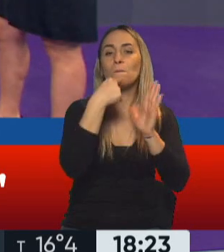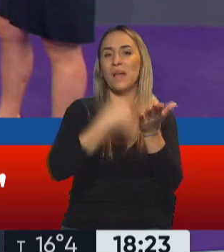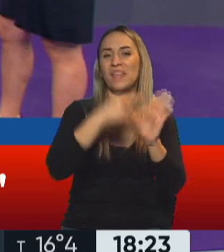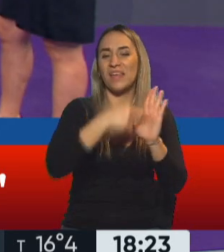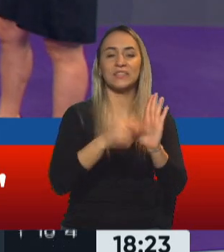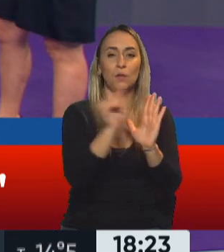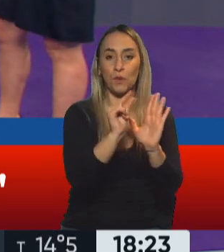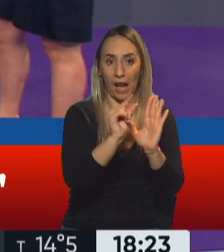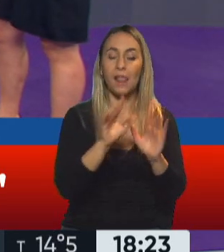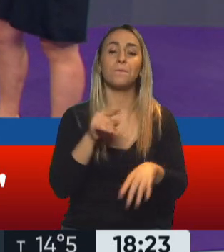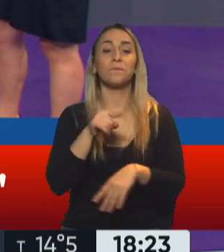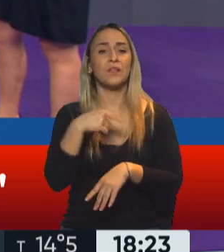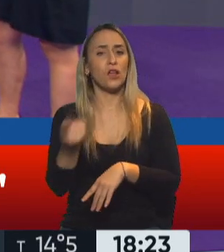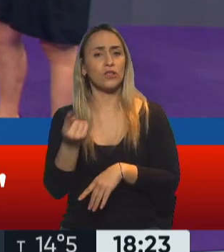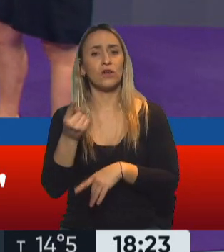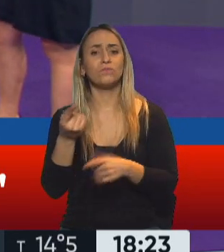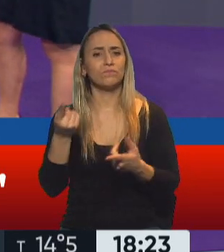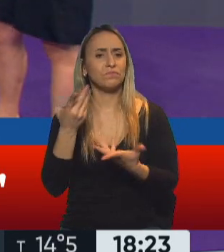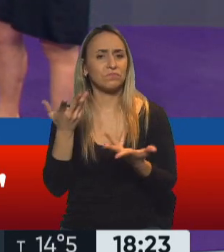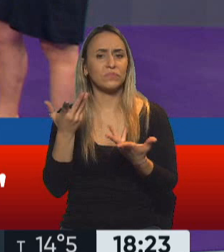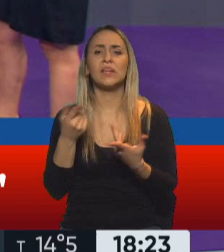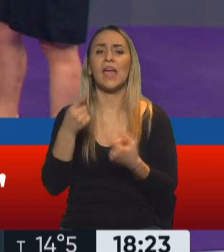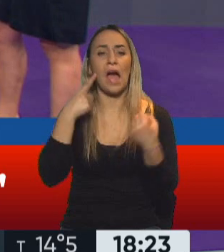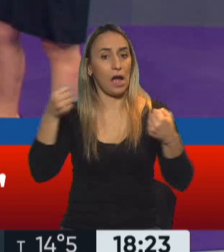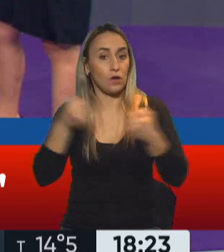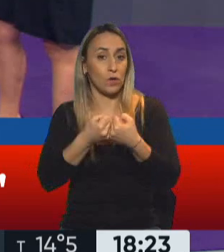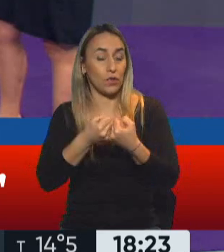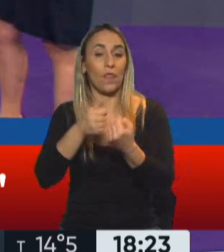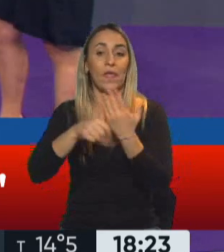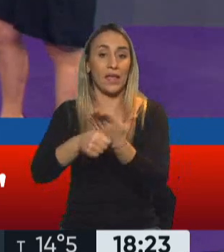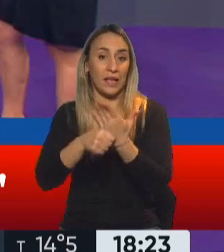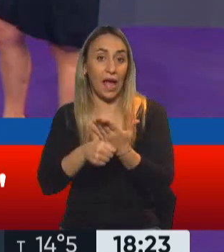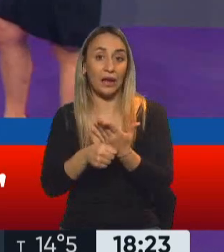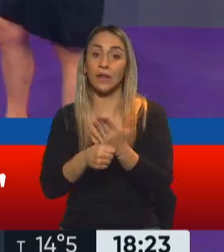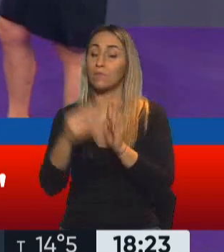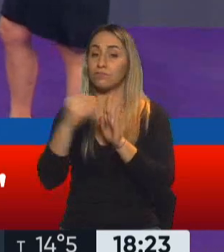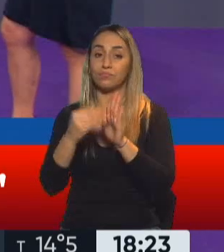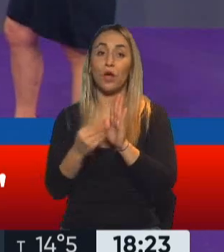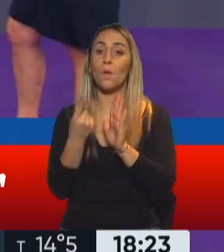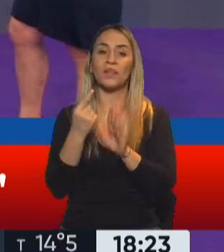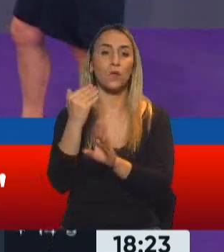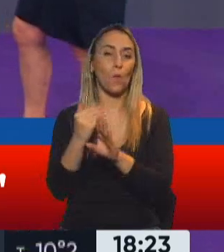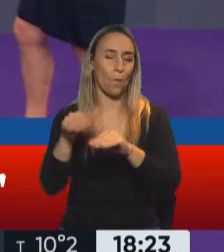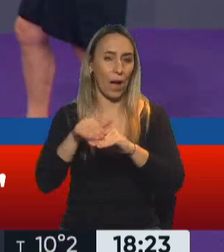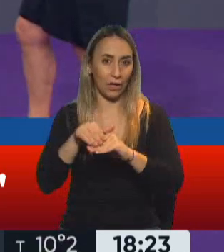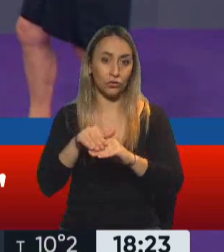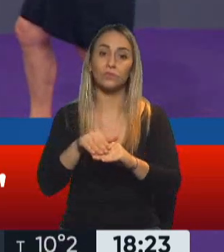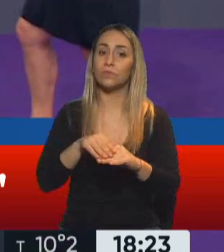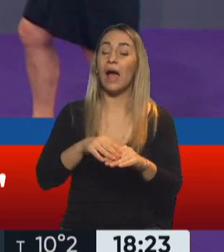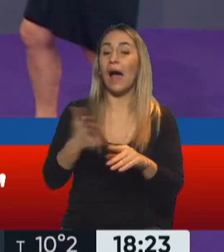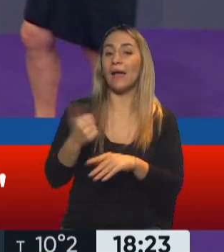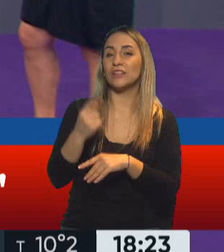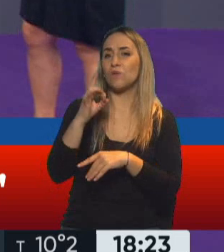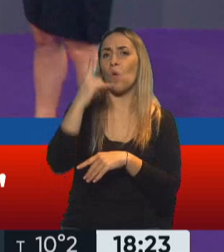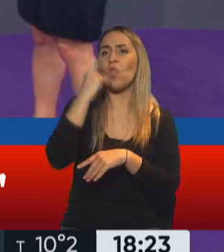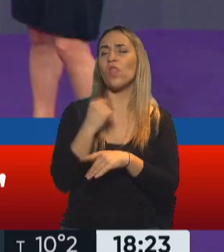Con la ampliación del acuerdo por cortes a precios bajos. Bueno, en primer lugar, se extiende a todos los días de la semana. Estamos, sí,